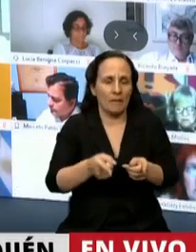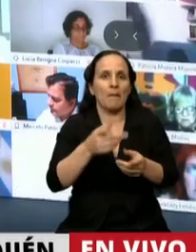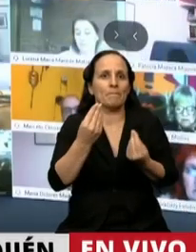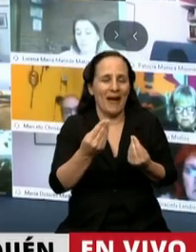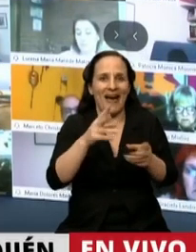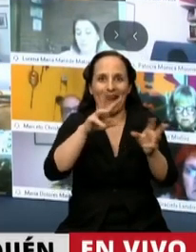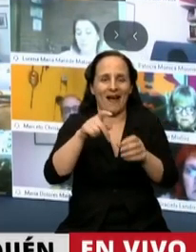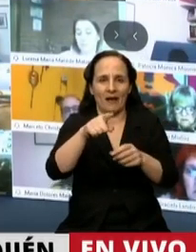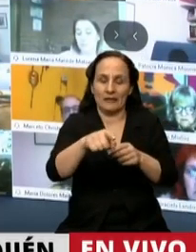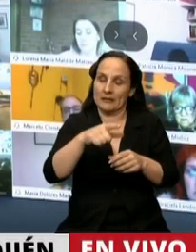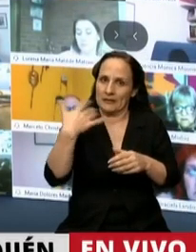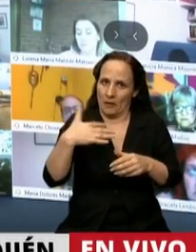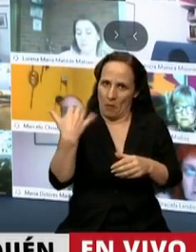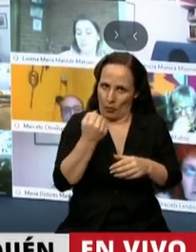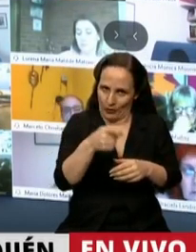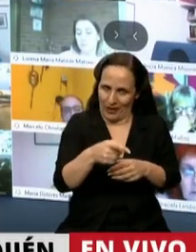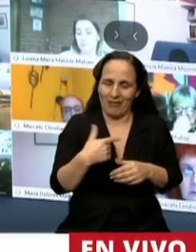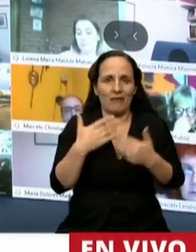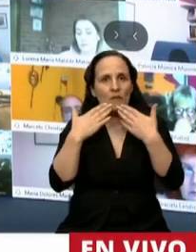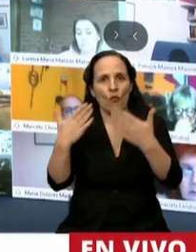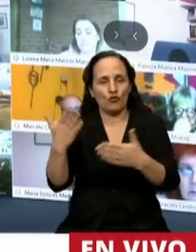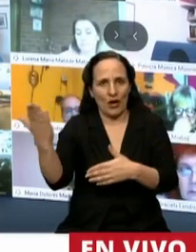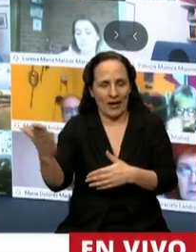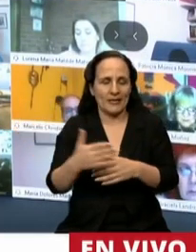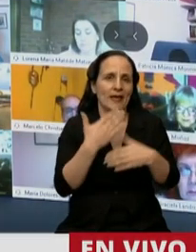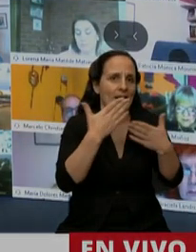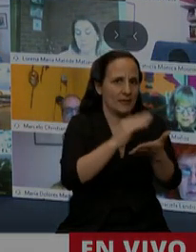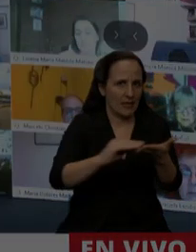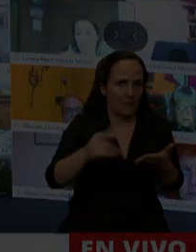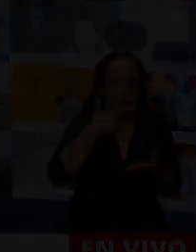economía del conocimiento. Muchas gracias. Gracias, diputada Zapag.